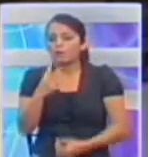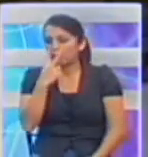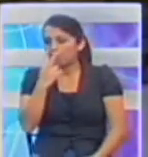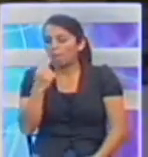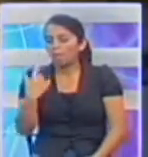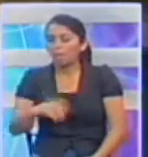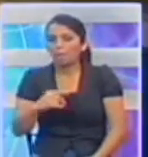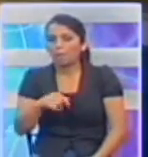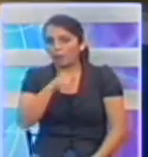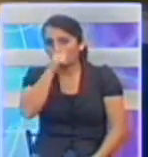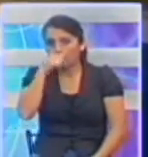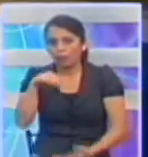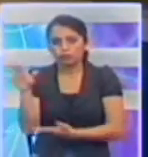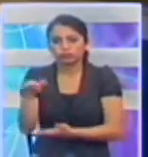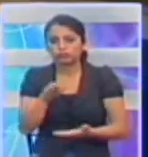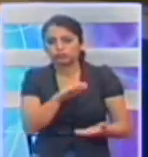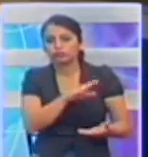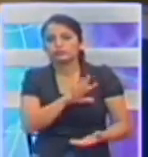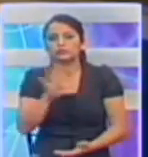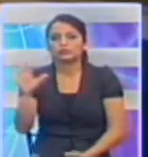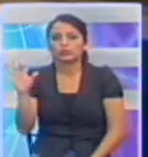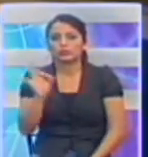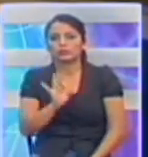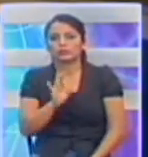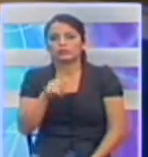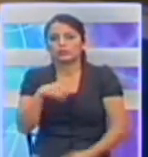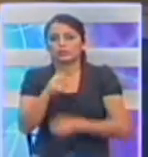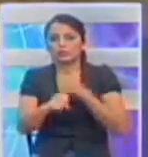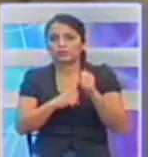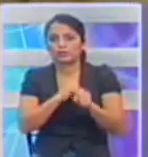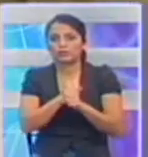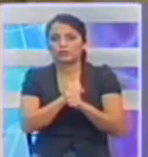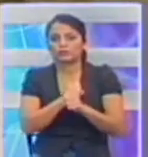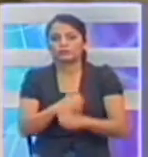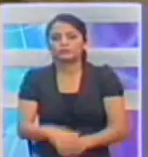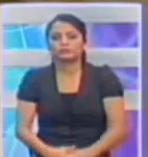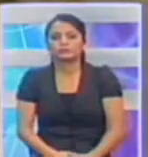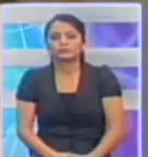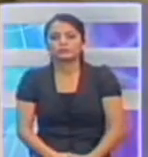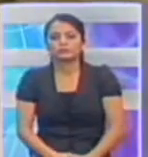de alcaloide decomisado en lo que va de este 2016. Marta Navarrete, Telerama Noticias.